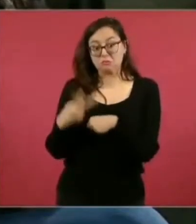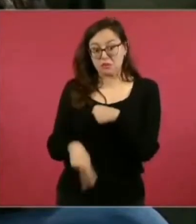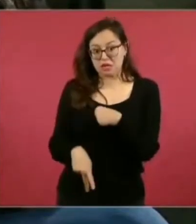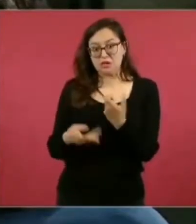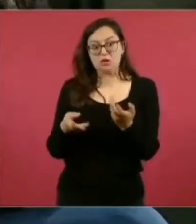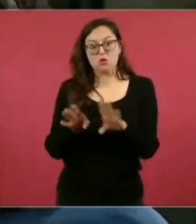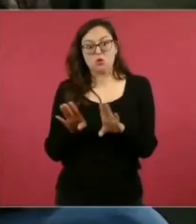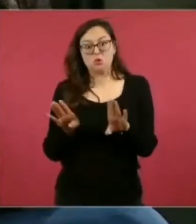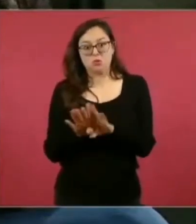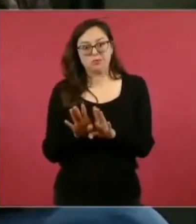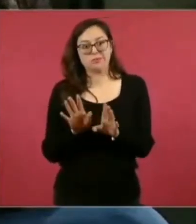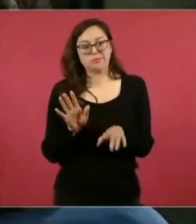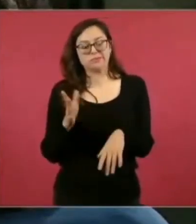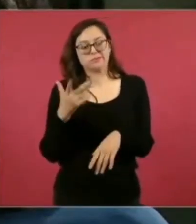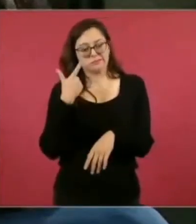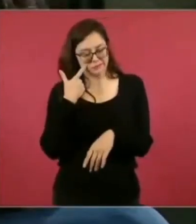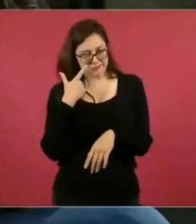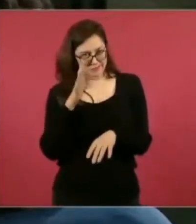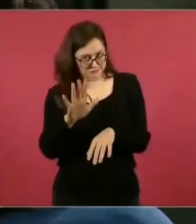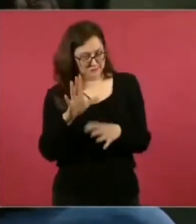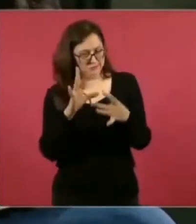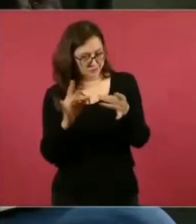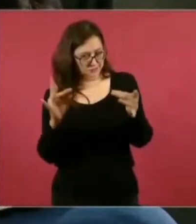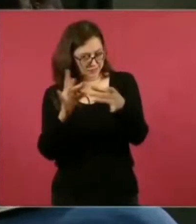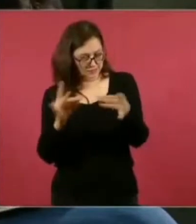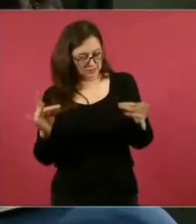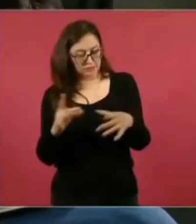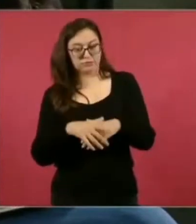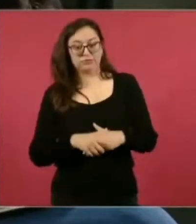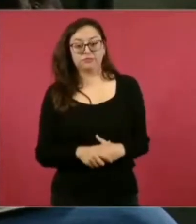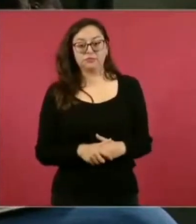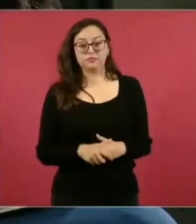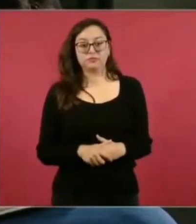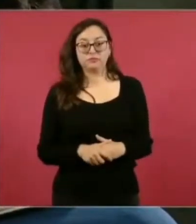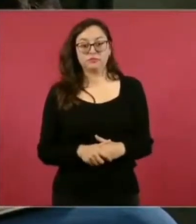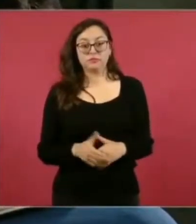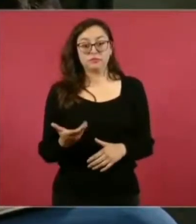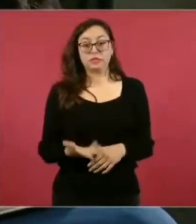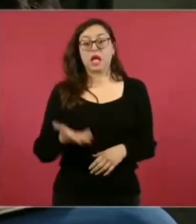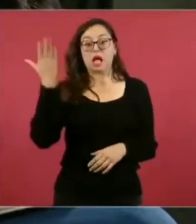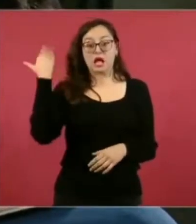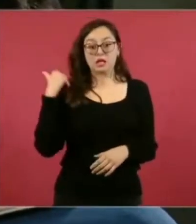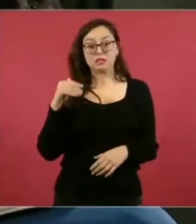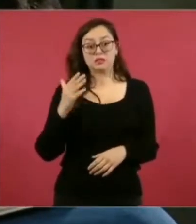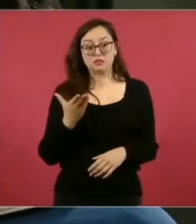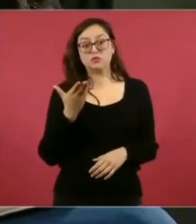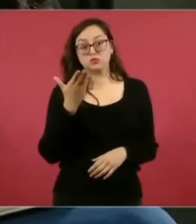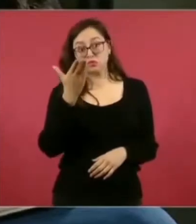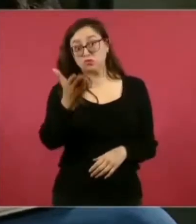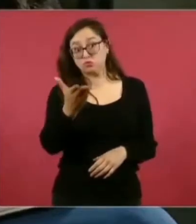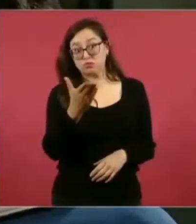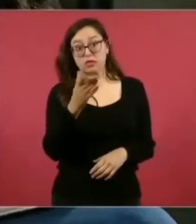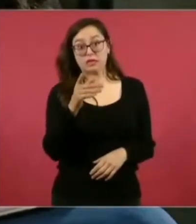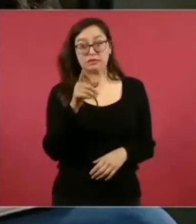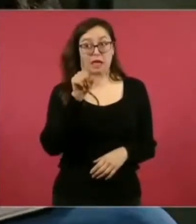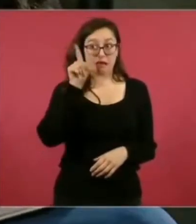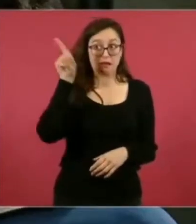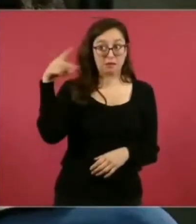poco. En alguna ocasión yo lo escuché decir a usted, estábamos en Zongolica,